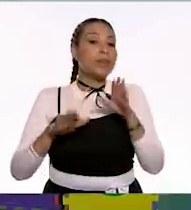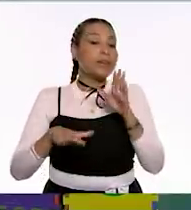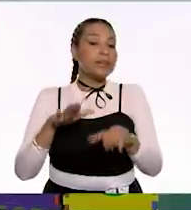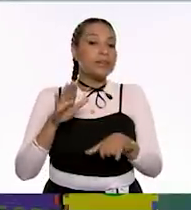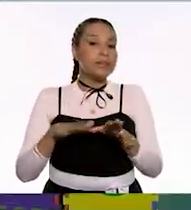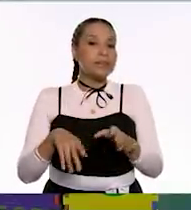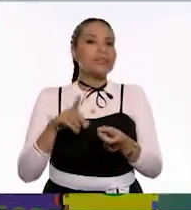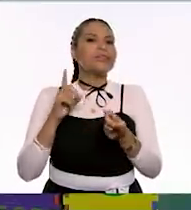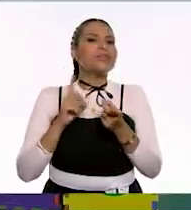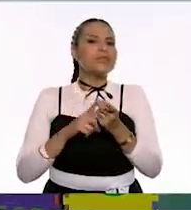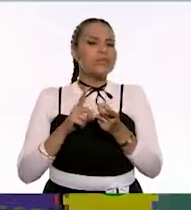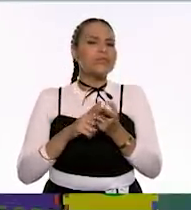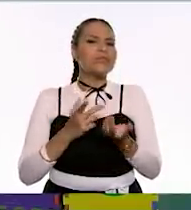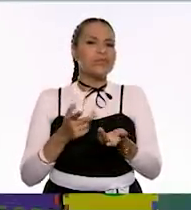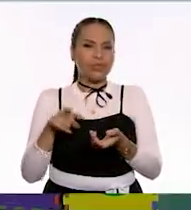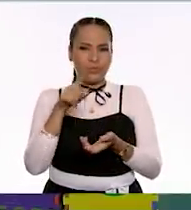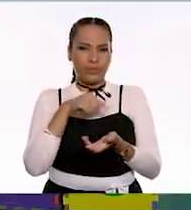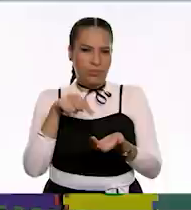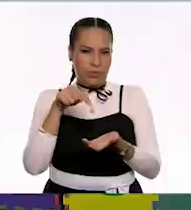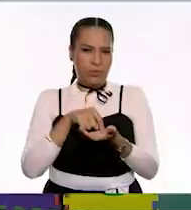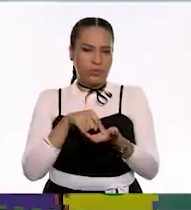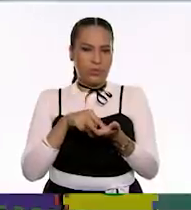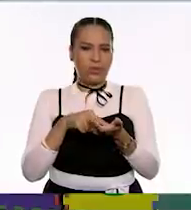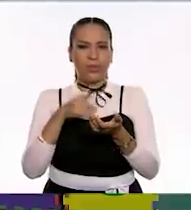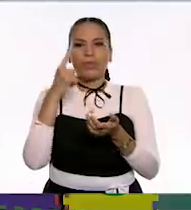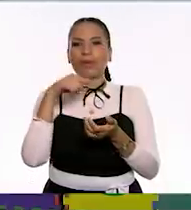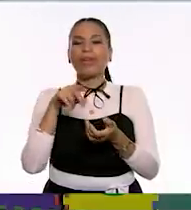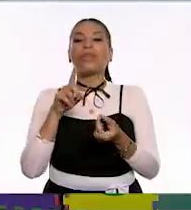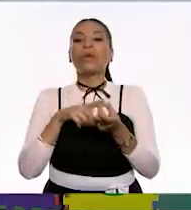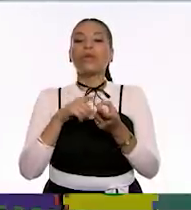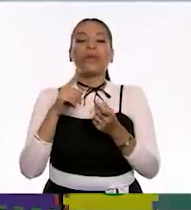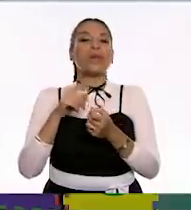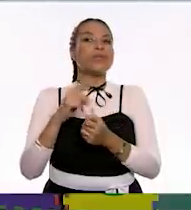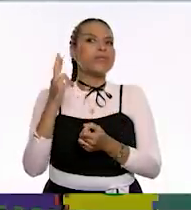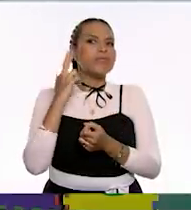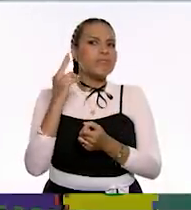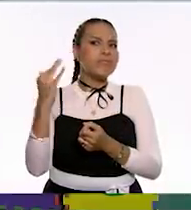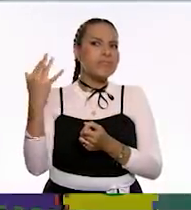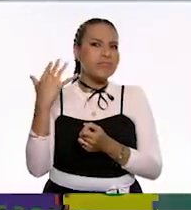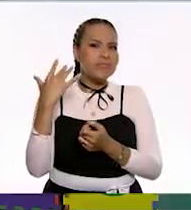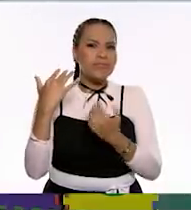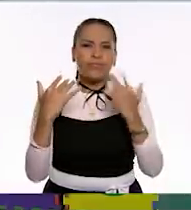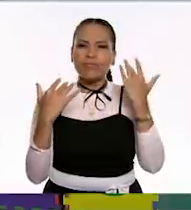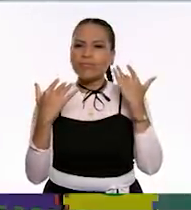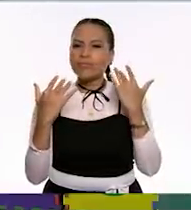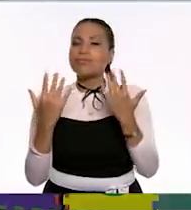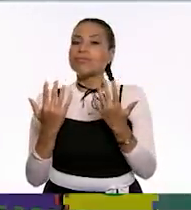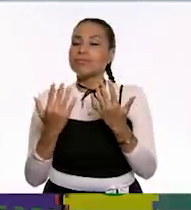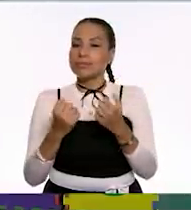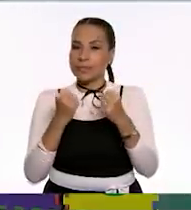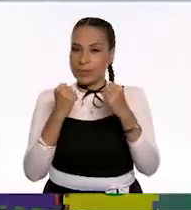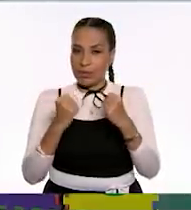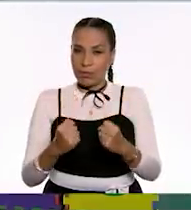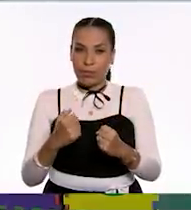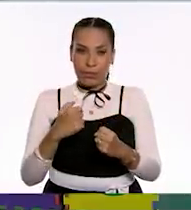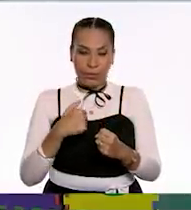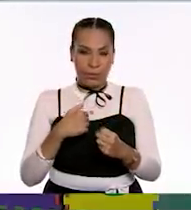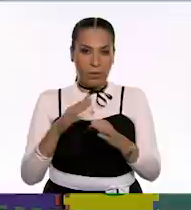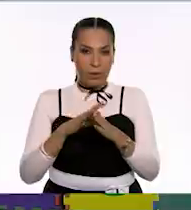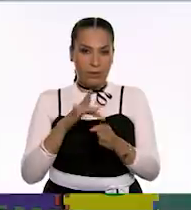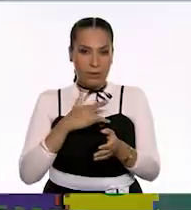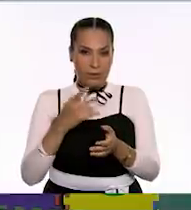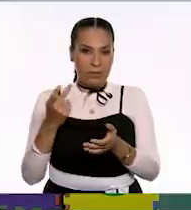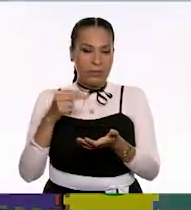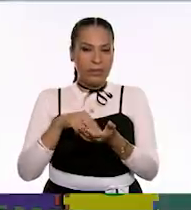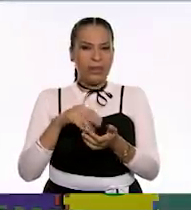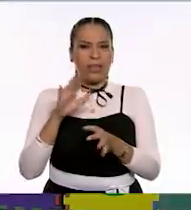mucho de dónde estemos nosotros ubicados y desde dónde llega el sonido, ¿no? Seguramente donde yo estoy ubicado, a